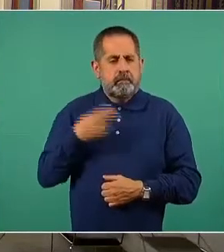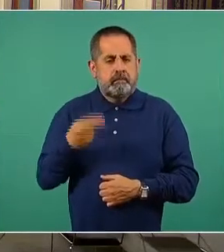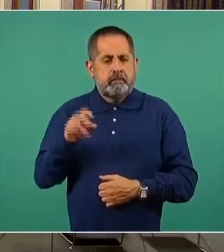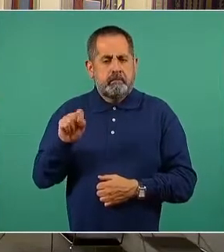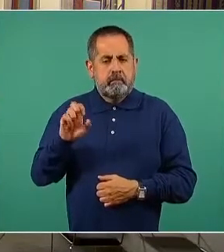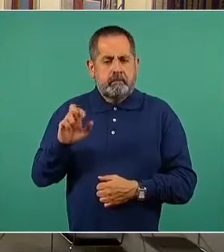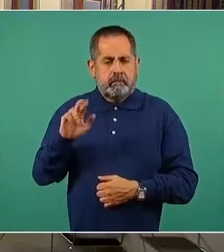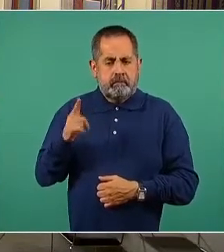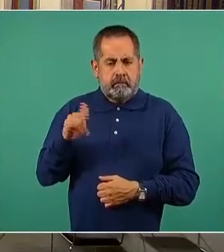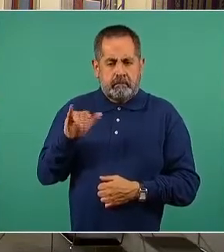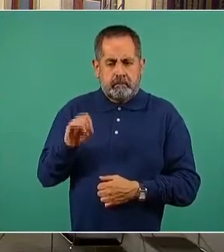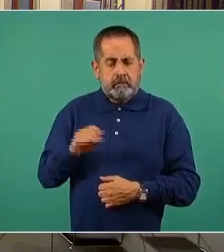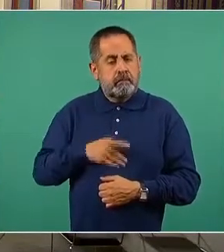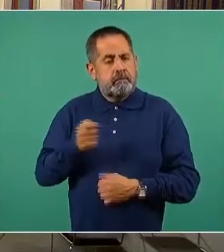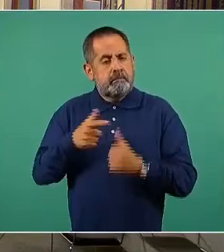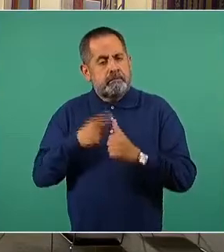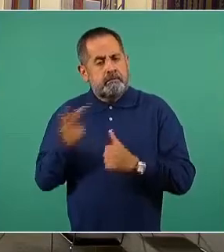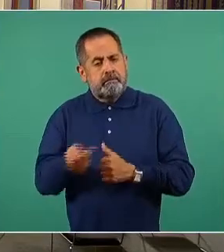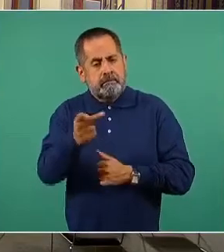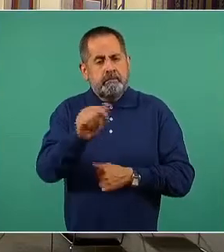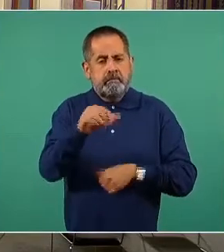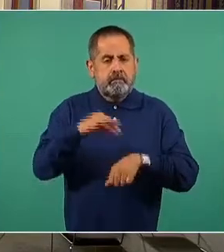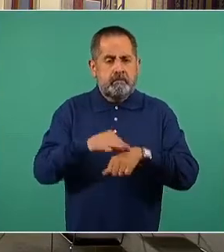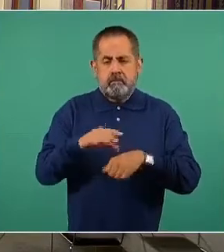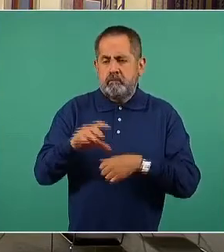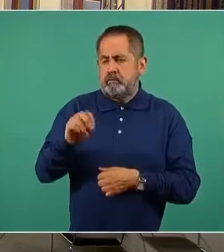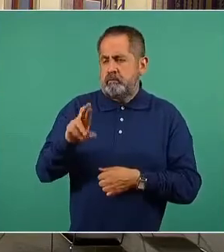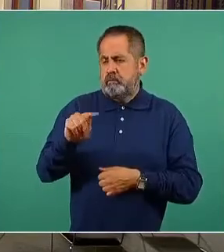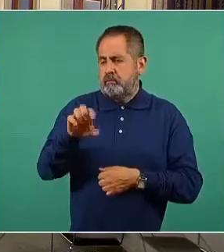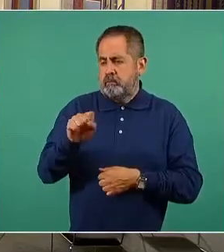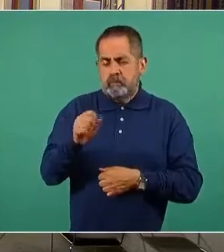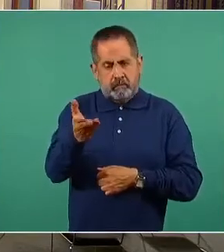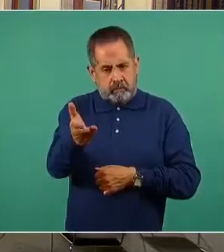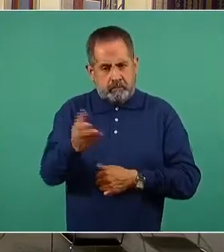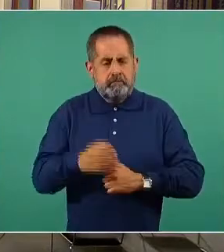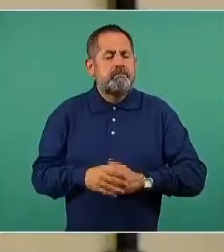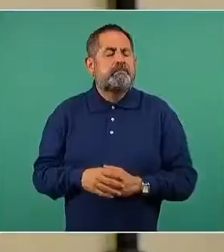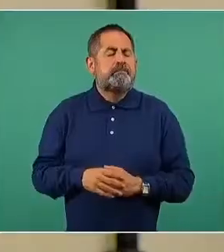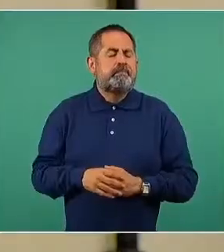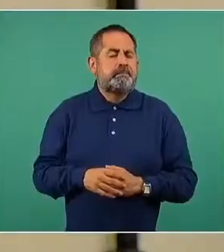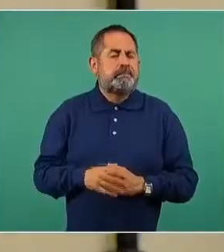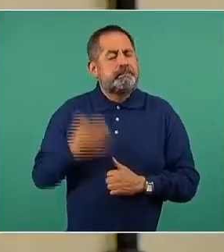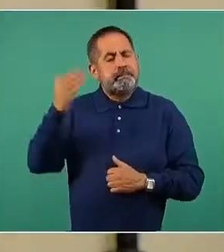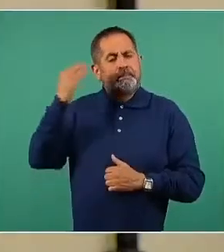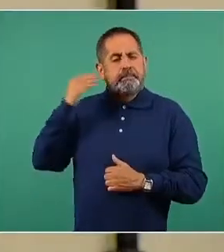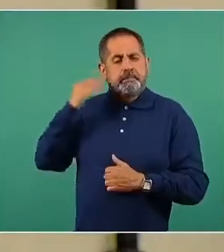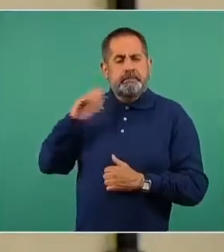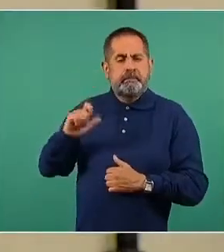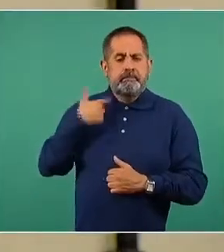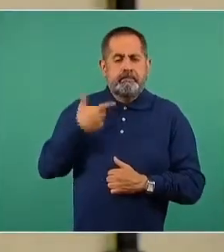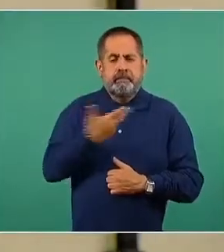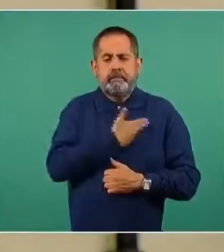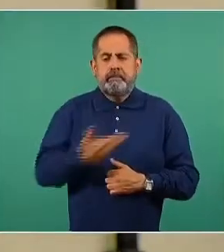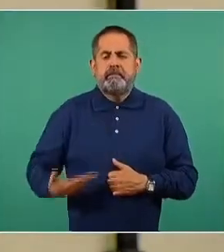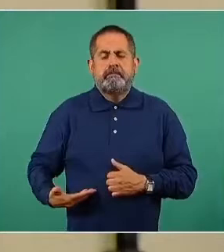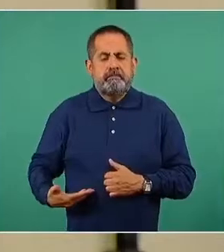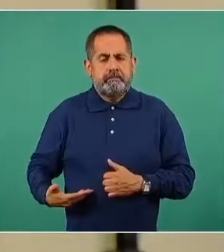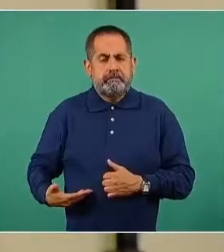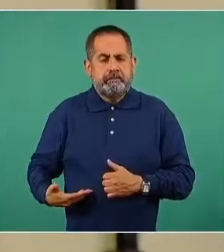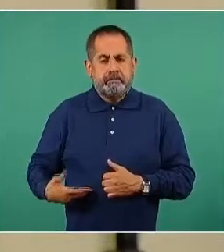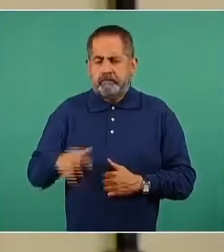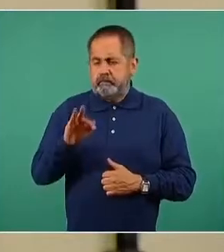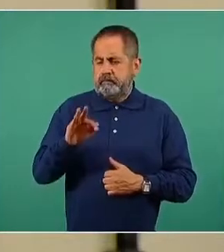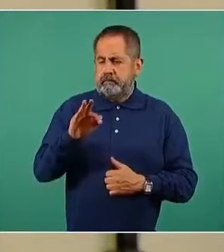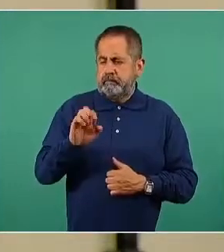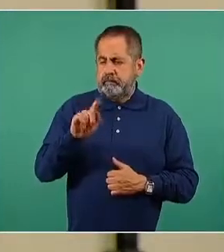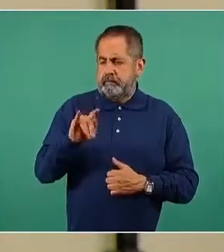Saludable. La primera pregunta es para el doctor Cortés. En los días pasados, el expresidente